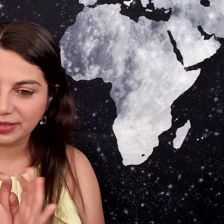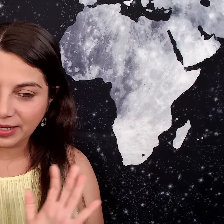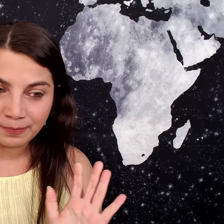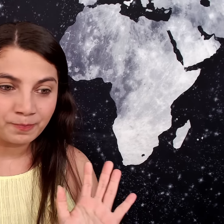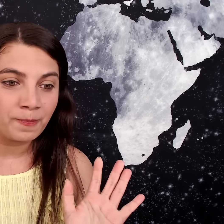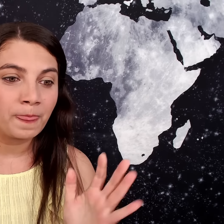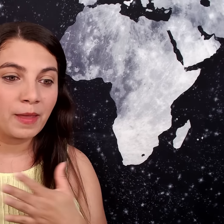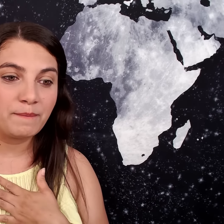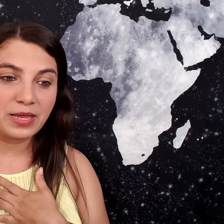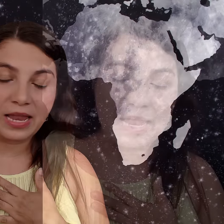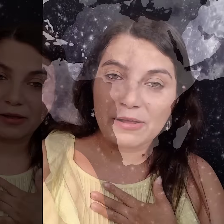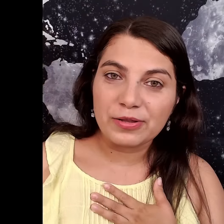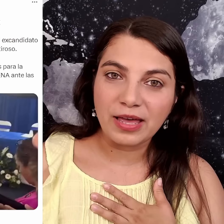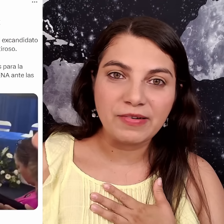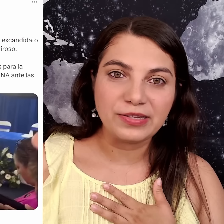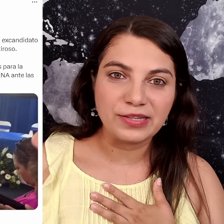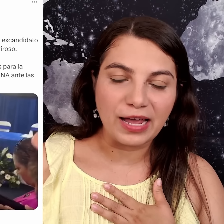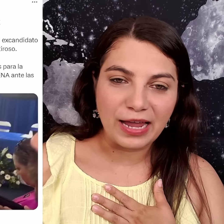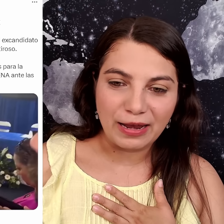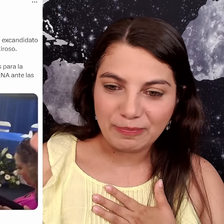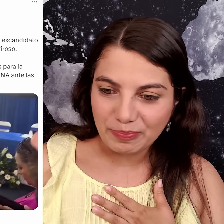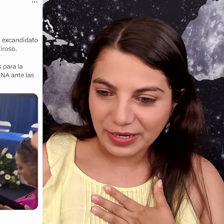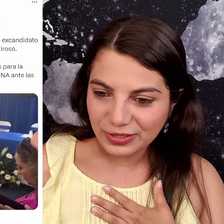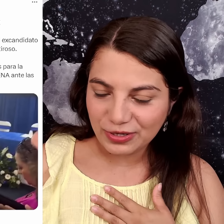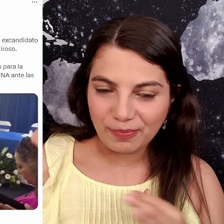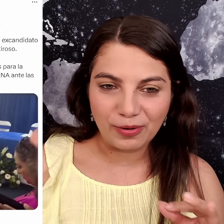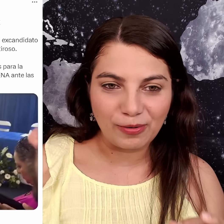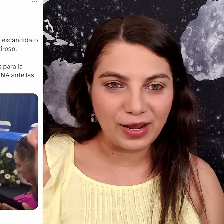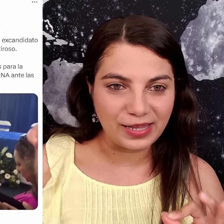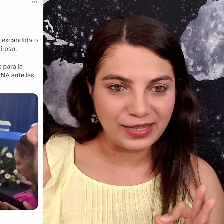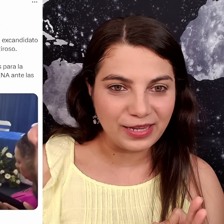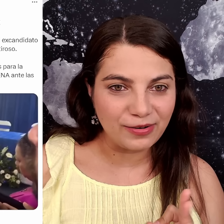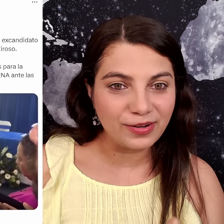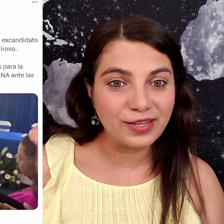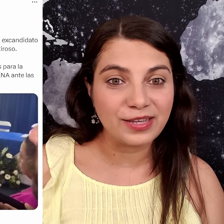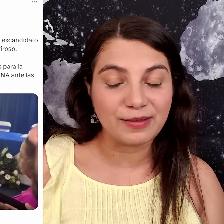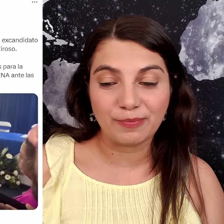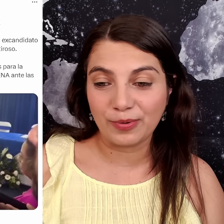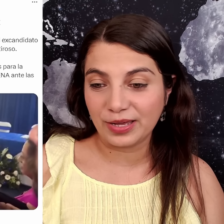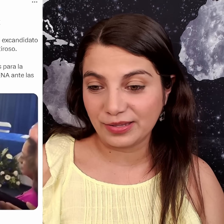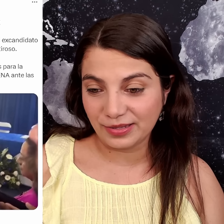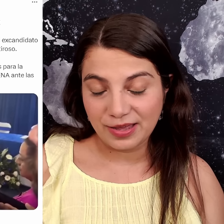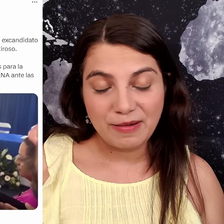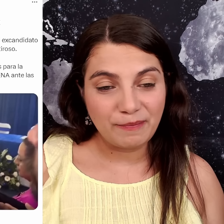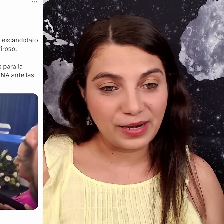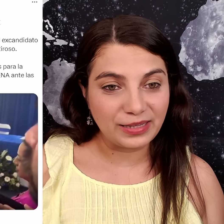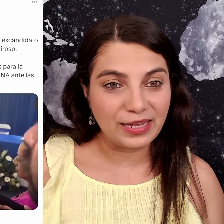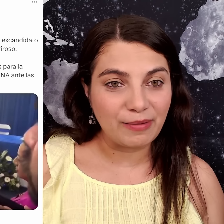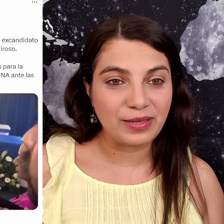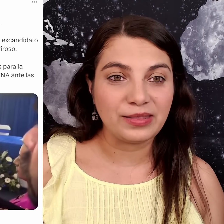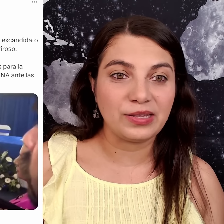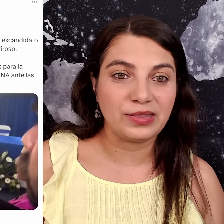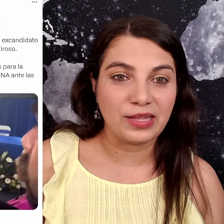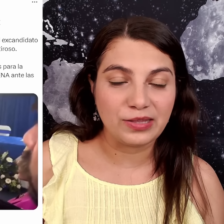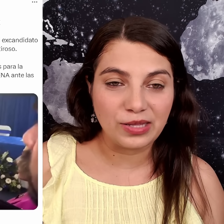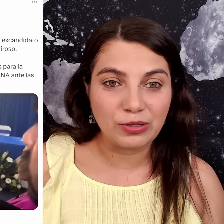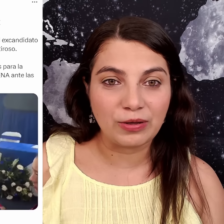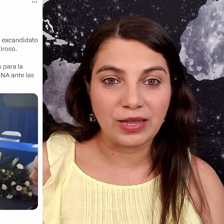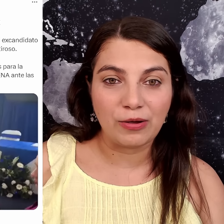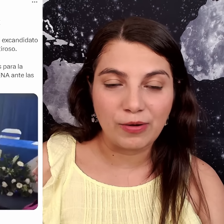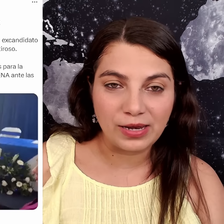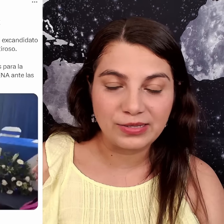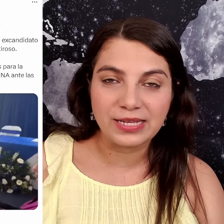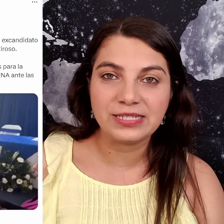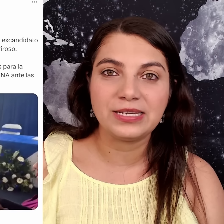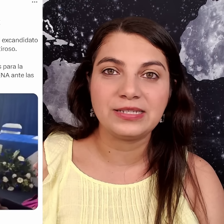a pasar. Milagro Nava saca el pecho por los areneros y pues prácticamente está diciendo